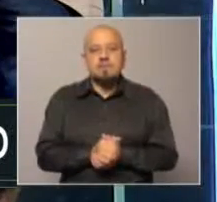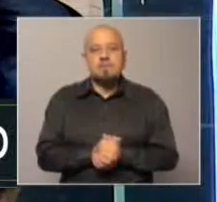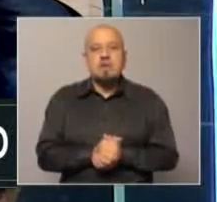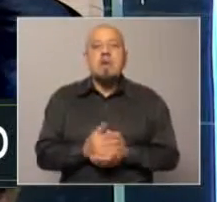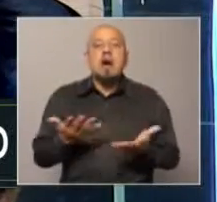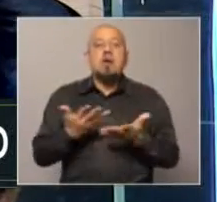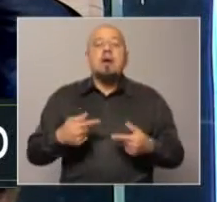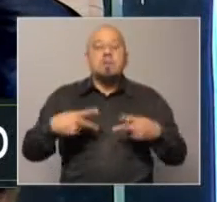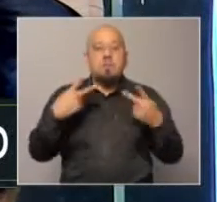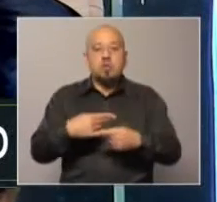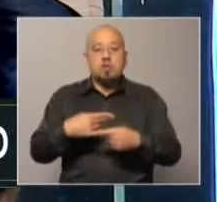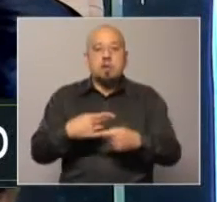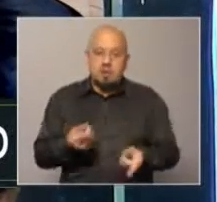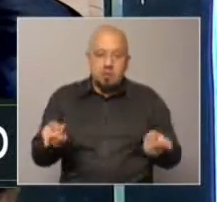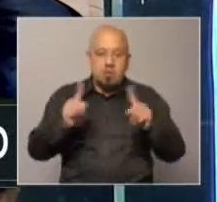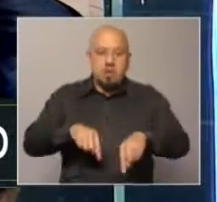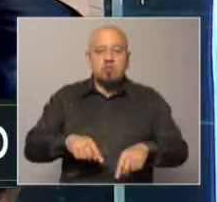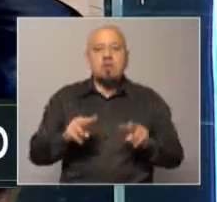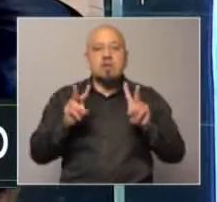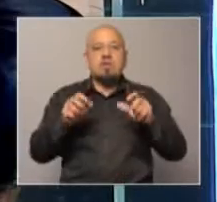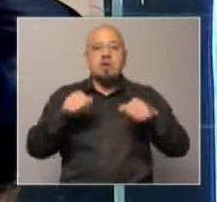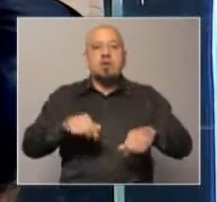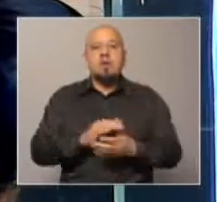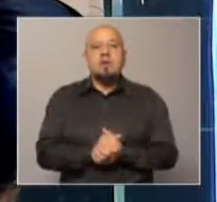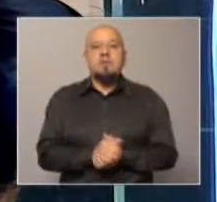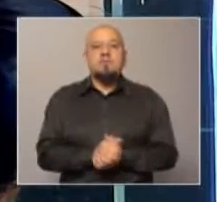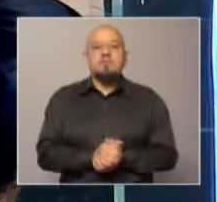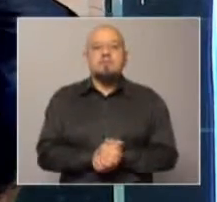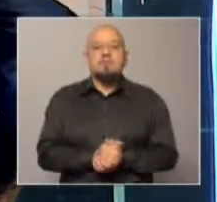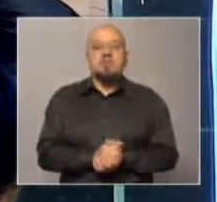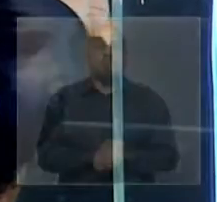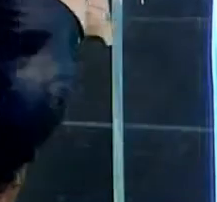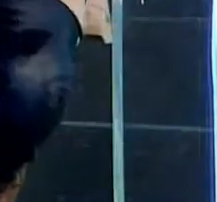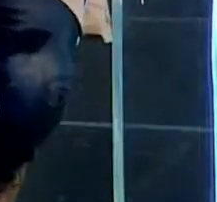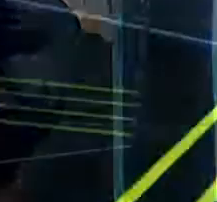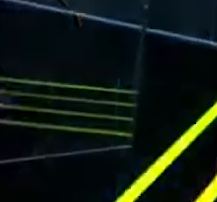breve pausa y enseguida nos metemos con el tema del día, ¿les parece? Sí, señor.